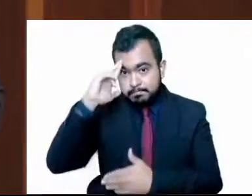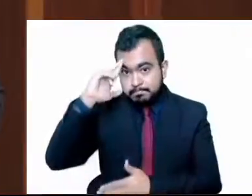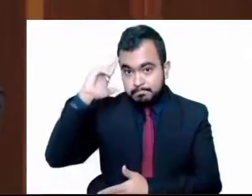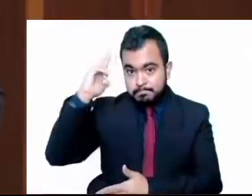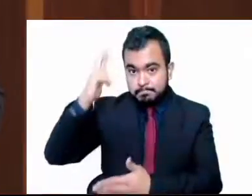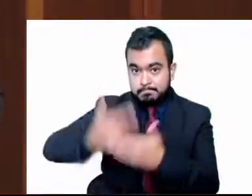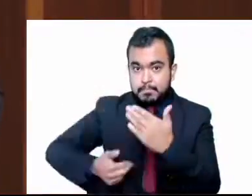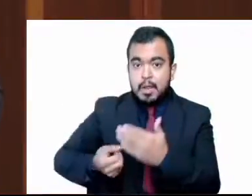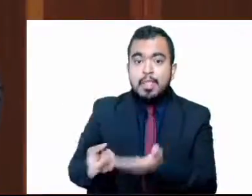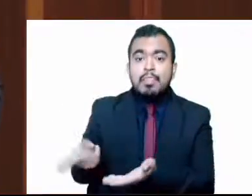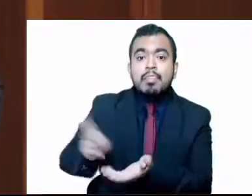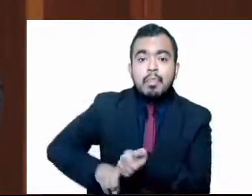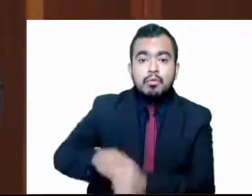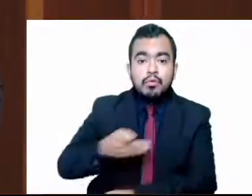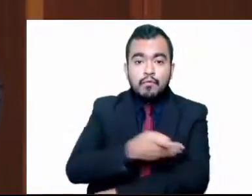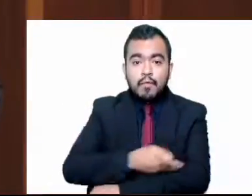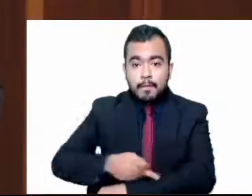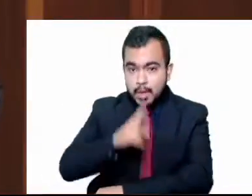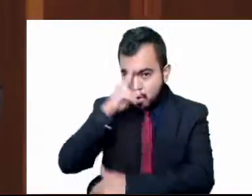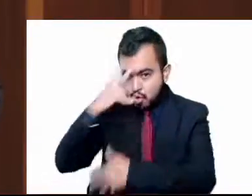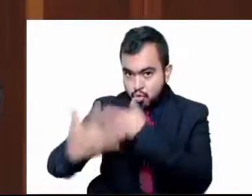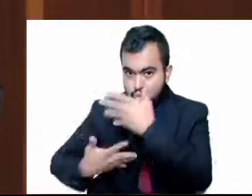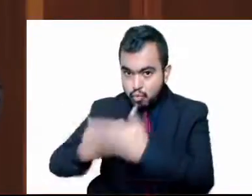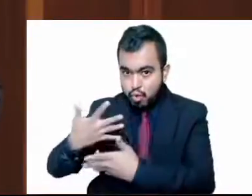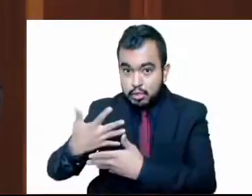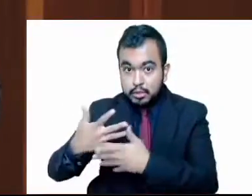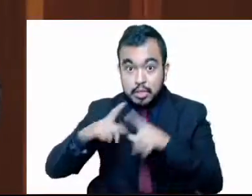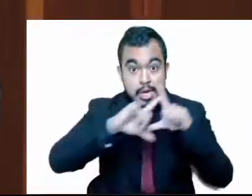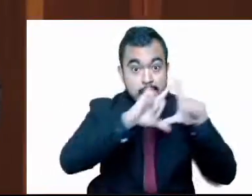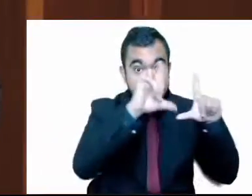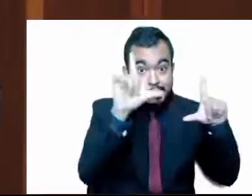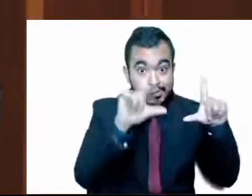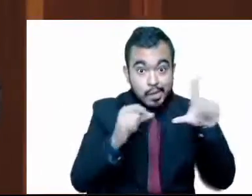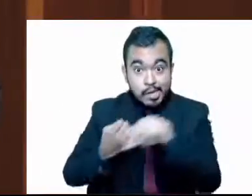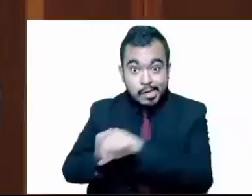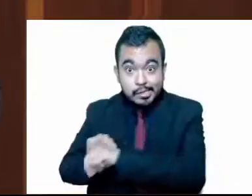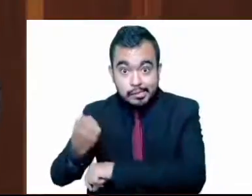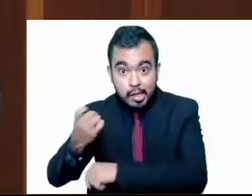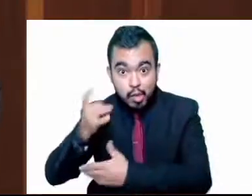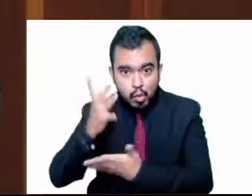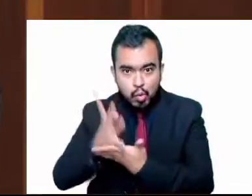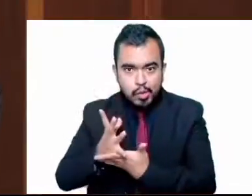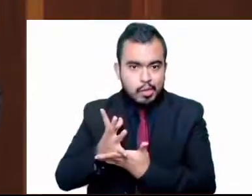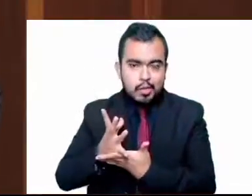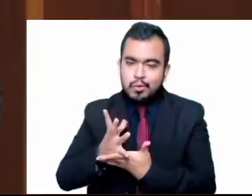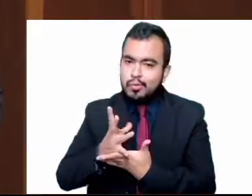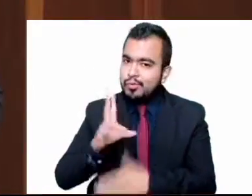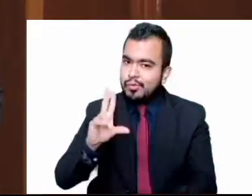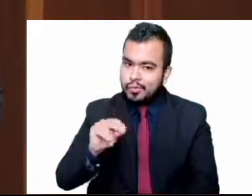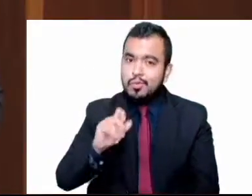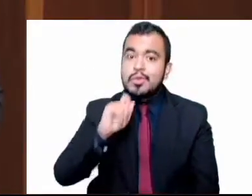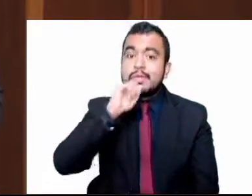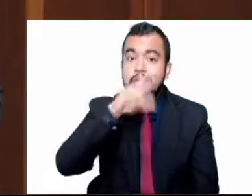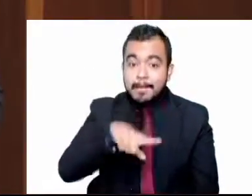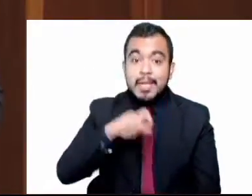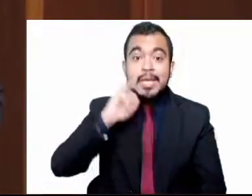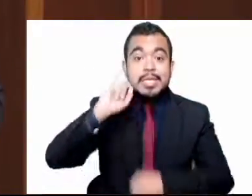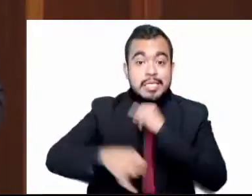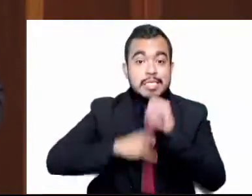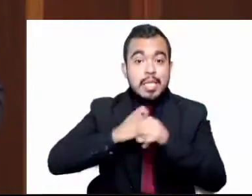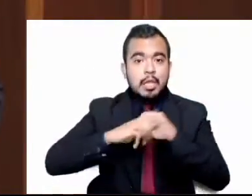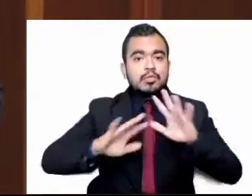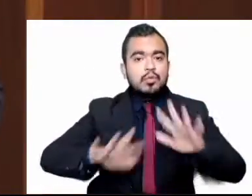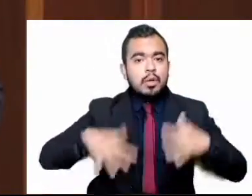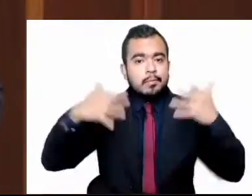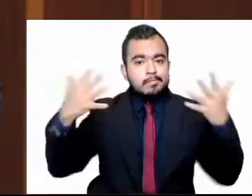familiar, no solo a nivel nacional y estatal, principalmente, sino inclusive a nivel internacional,